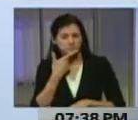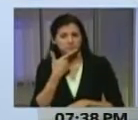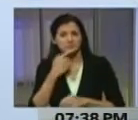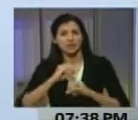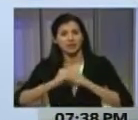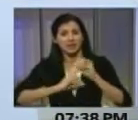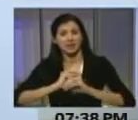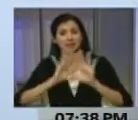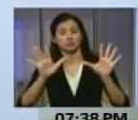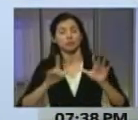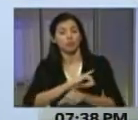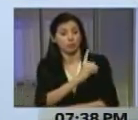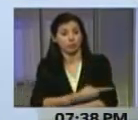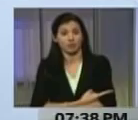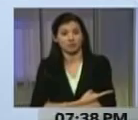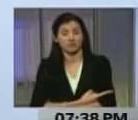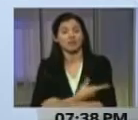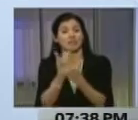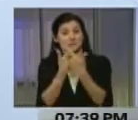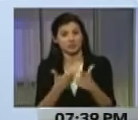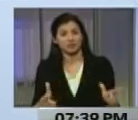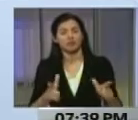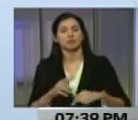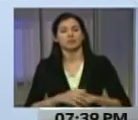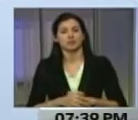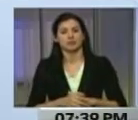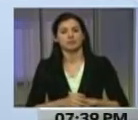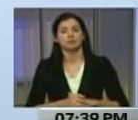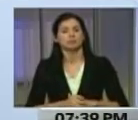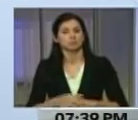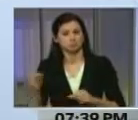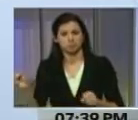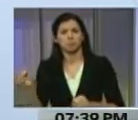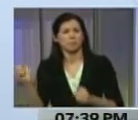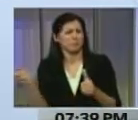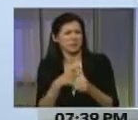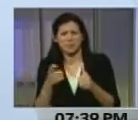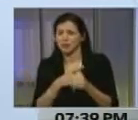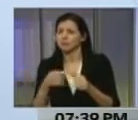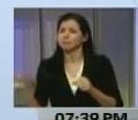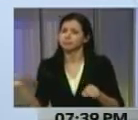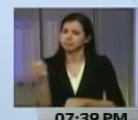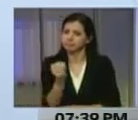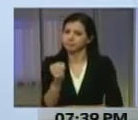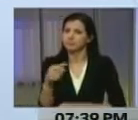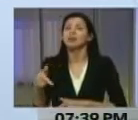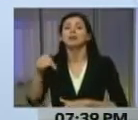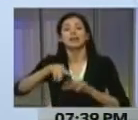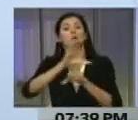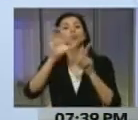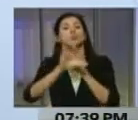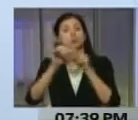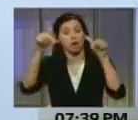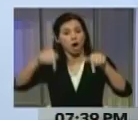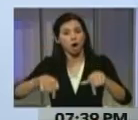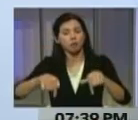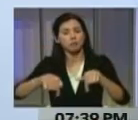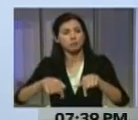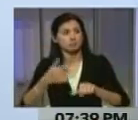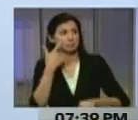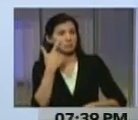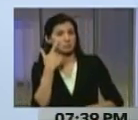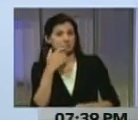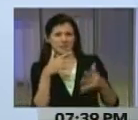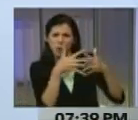con toda su fuerza libertaria, pongámosla al frente de todas las batallas que estamos dando hoy, frente a las agresiones